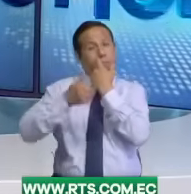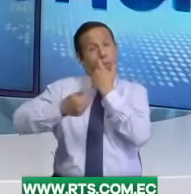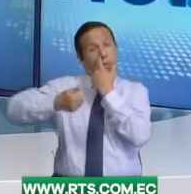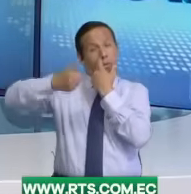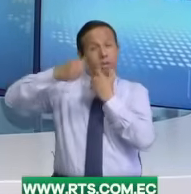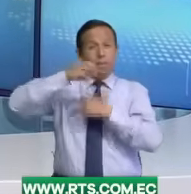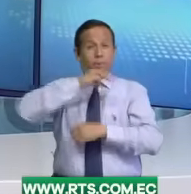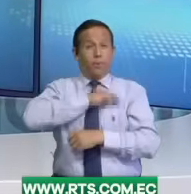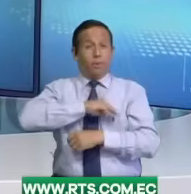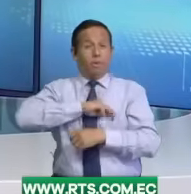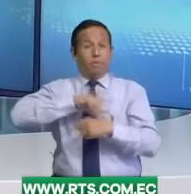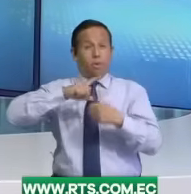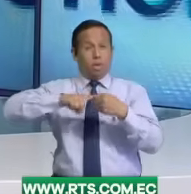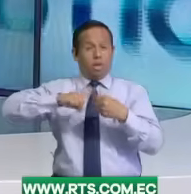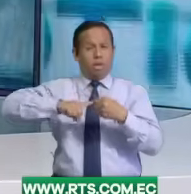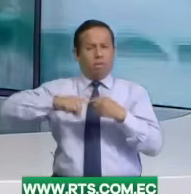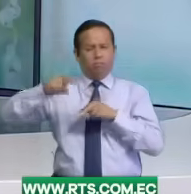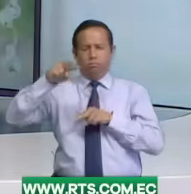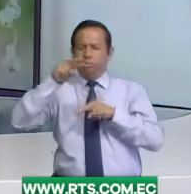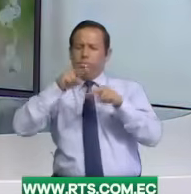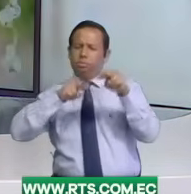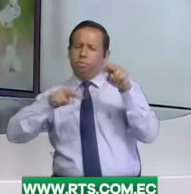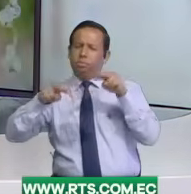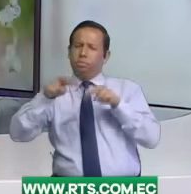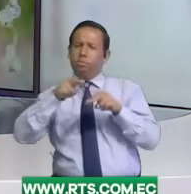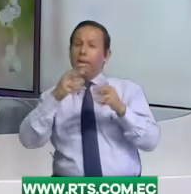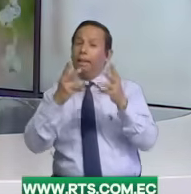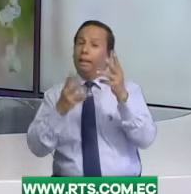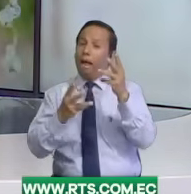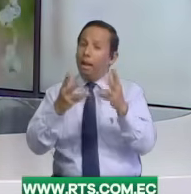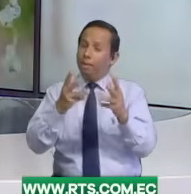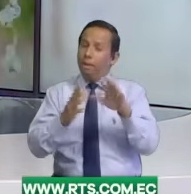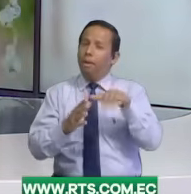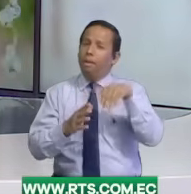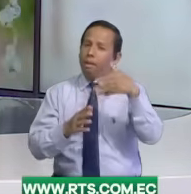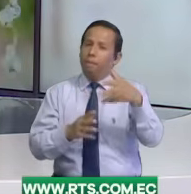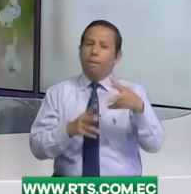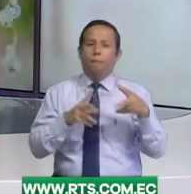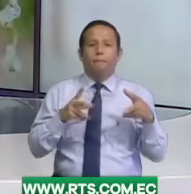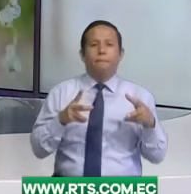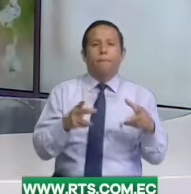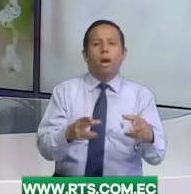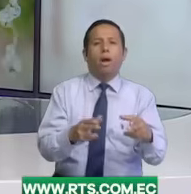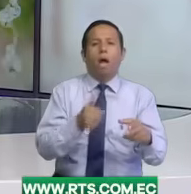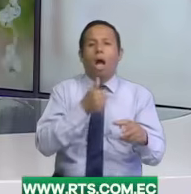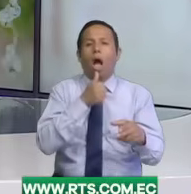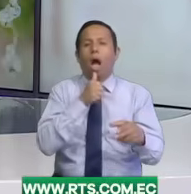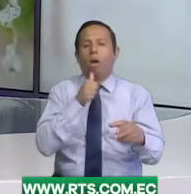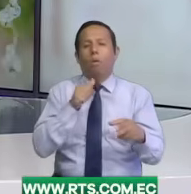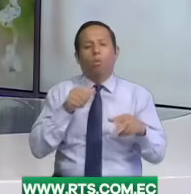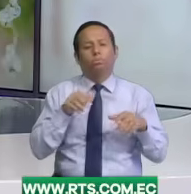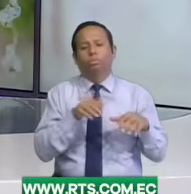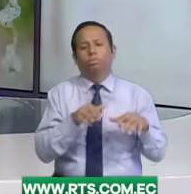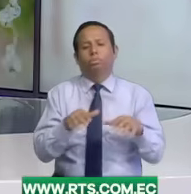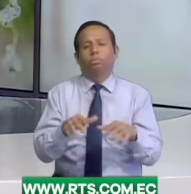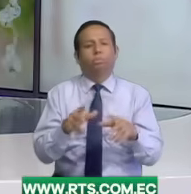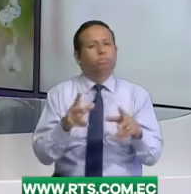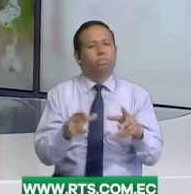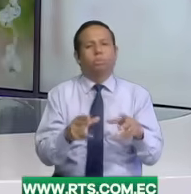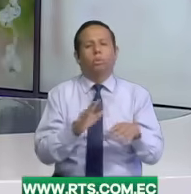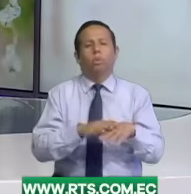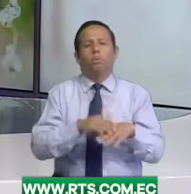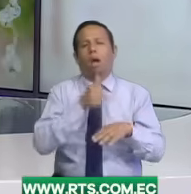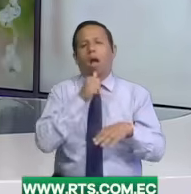Autoridades del municipio de Quito analizan la posibilidad de realizar cortes al suministro de agua potable debido a la falta